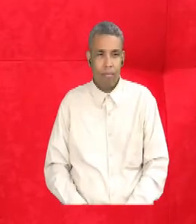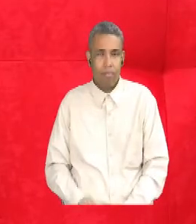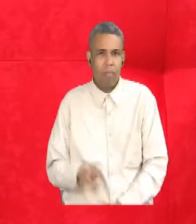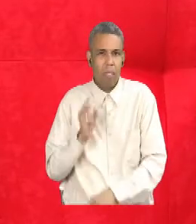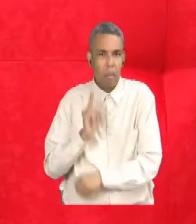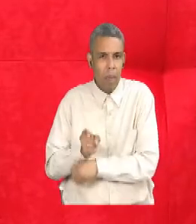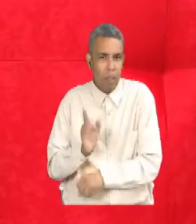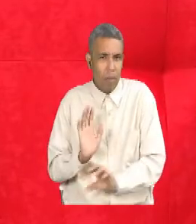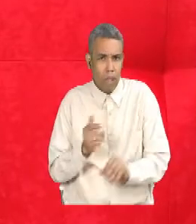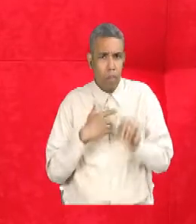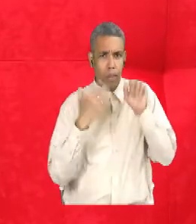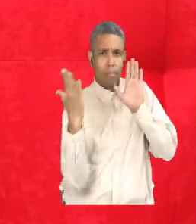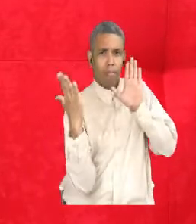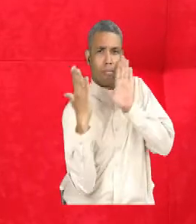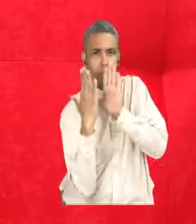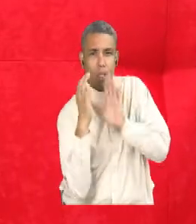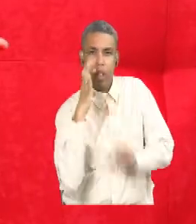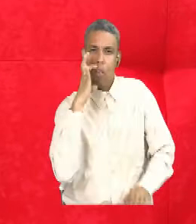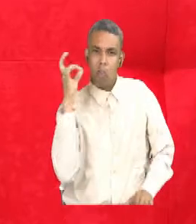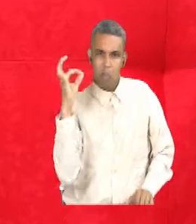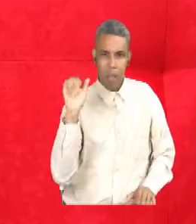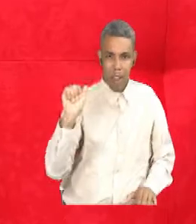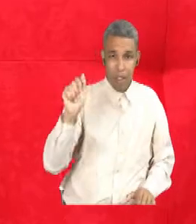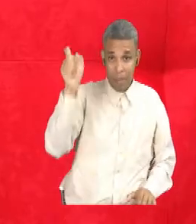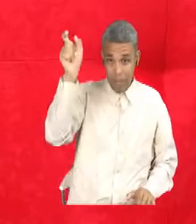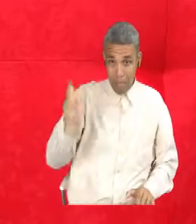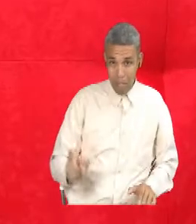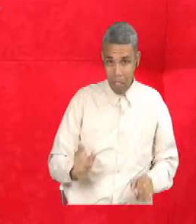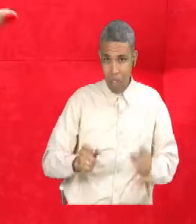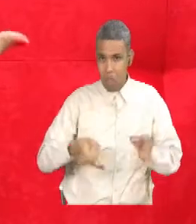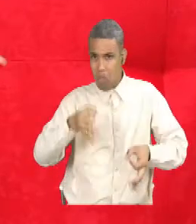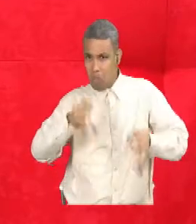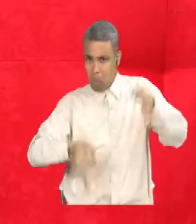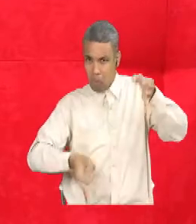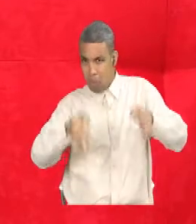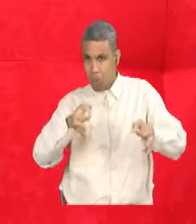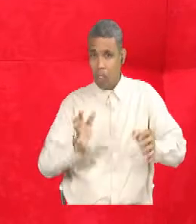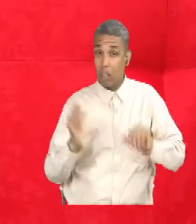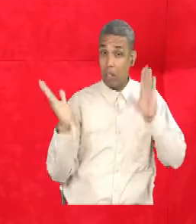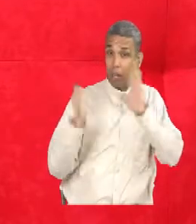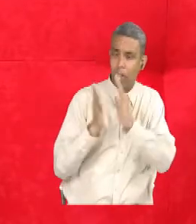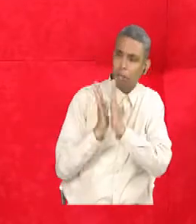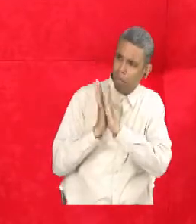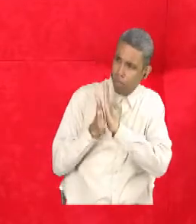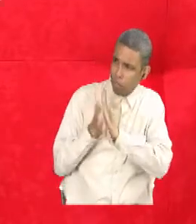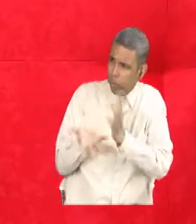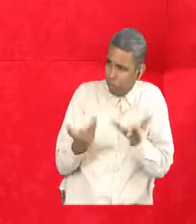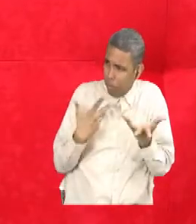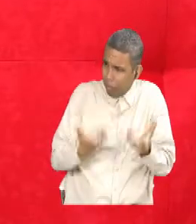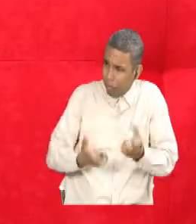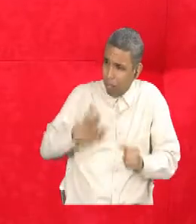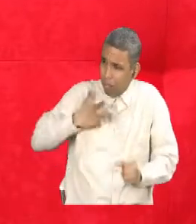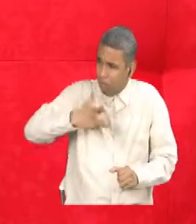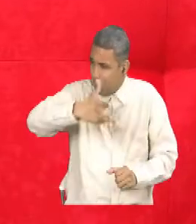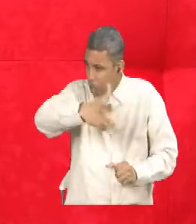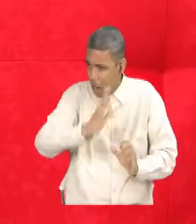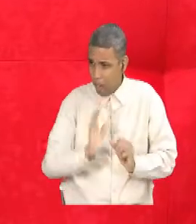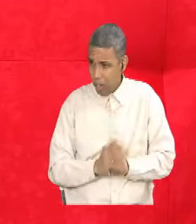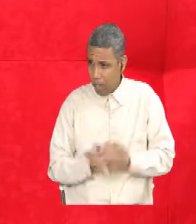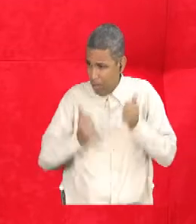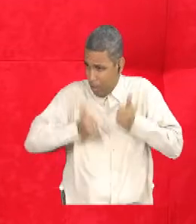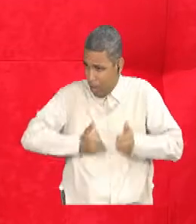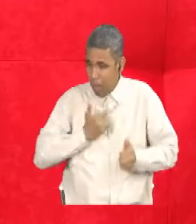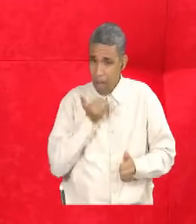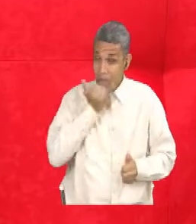juez qué tipo de viaje va a hacer con el hijo, qué tiempo va a durar, todo, y para que sea el juez el que le autorice ese